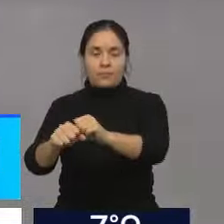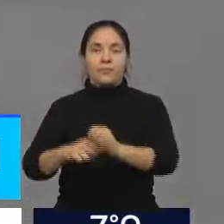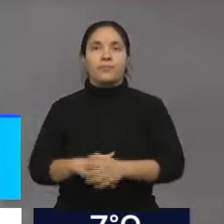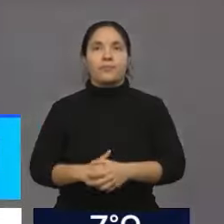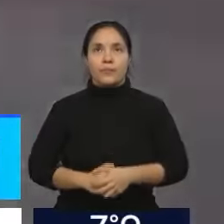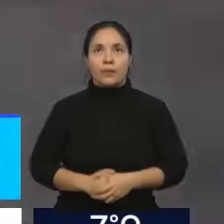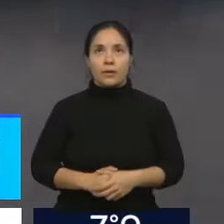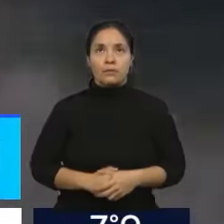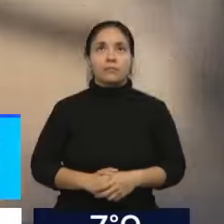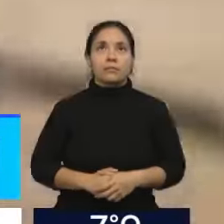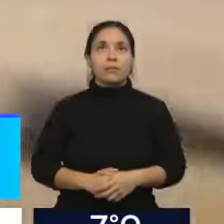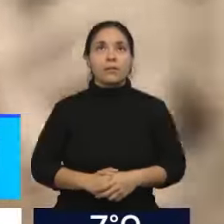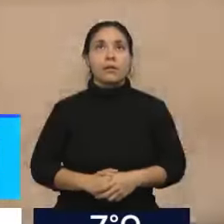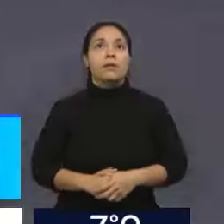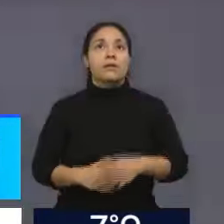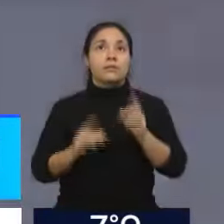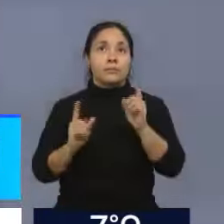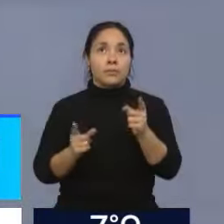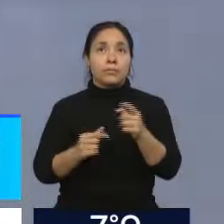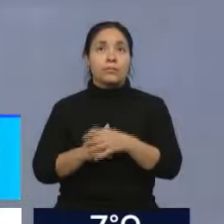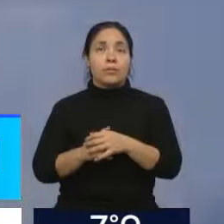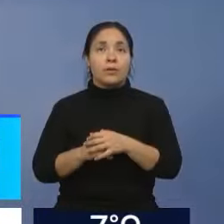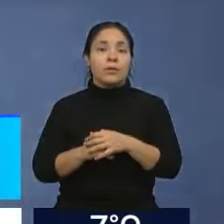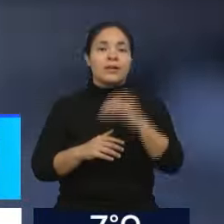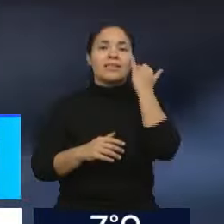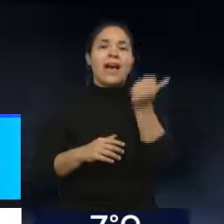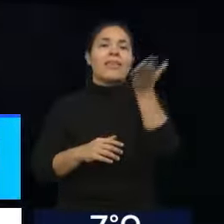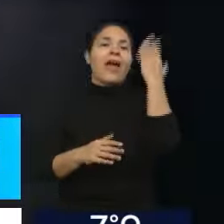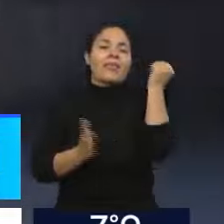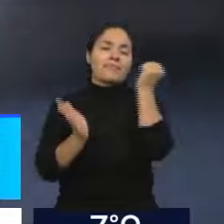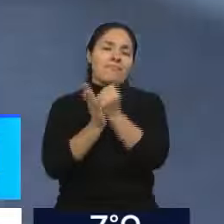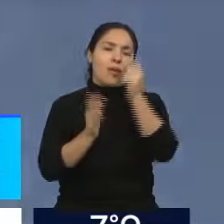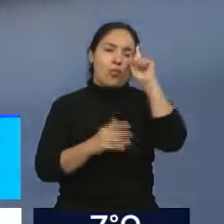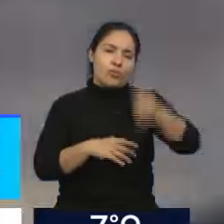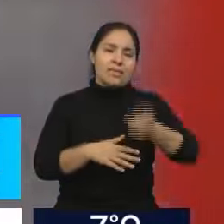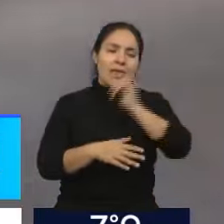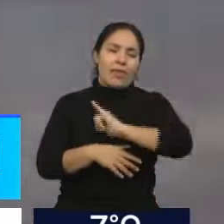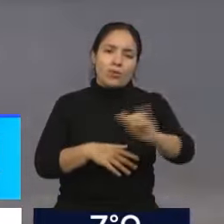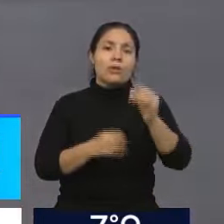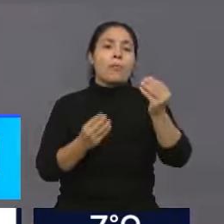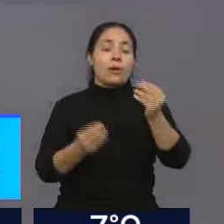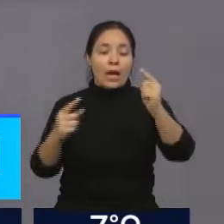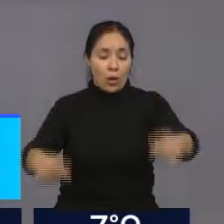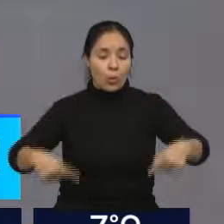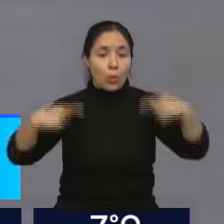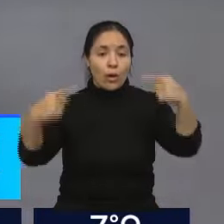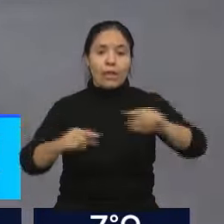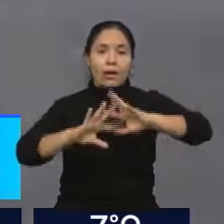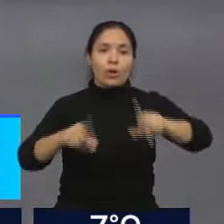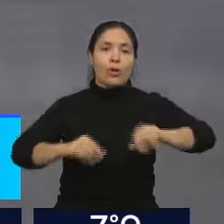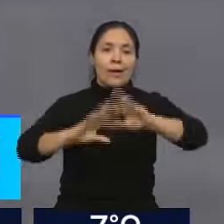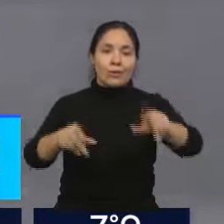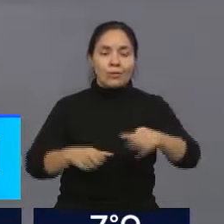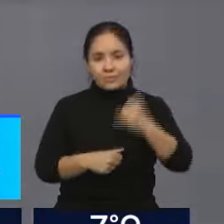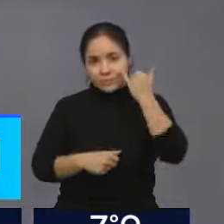Cruz. Como decías vos, Fernando, tienen antecedentes y se los acusa de robar ruedas. ¿Por qué decimos se los